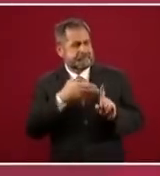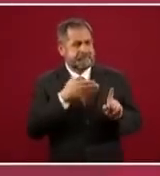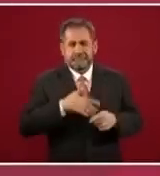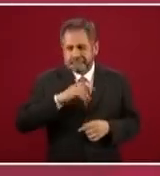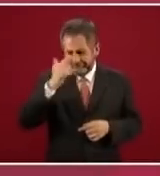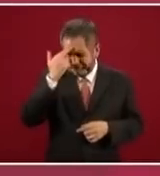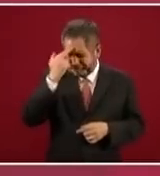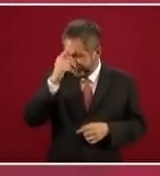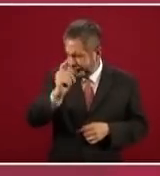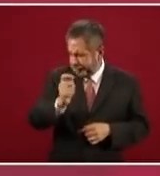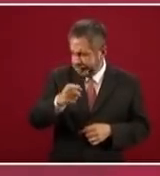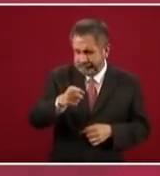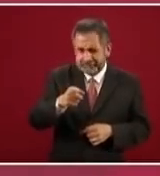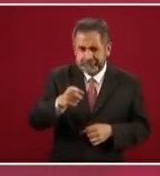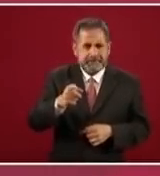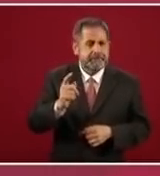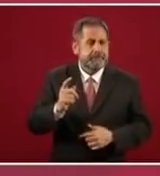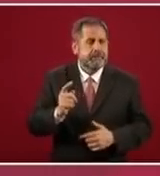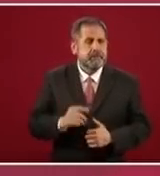Recuerdo de un caso